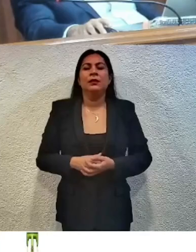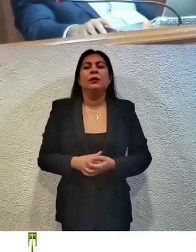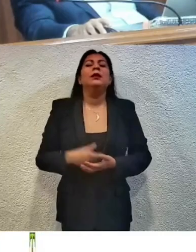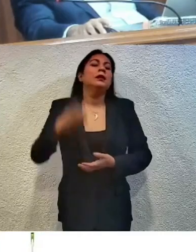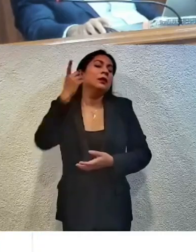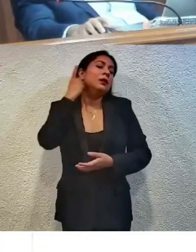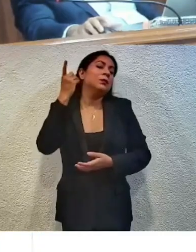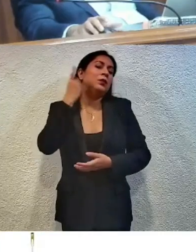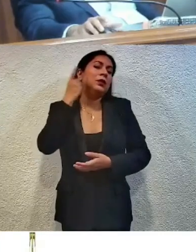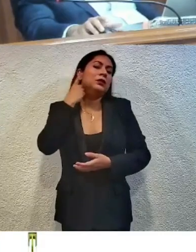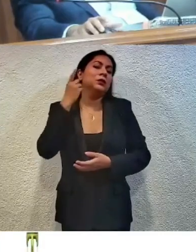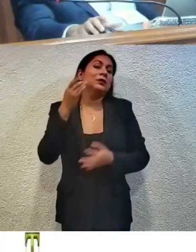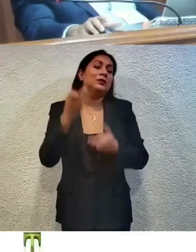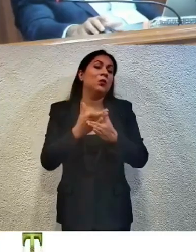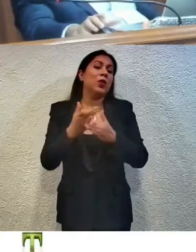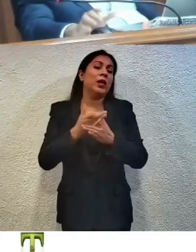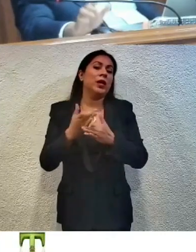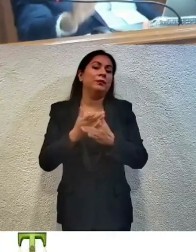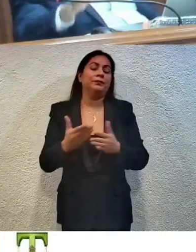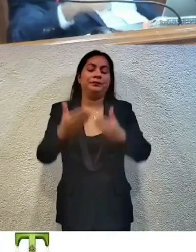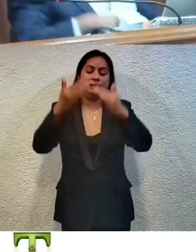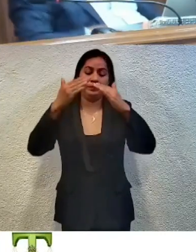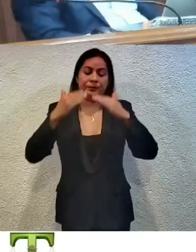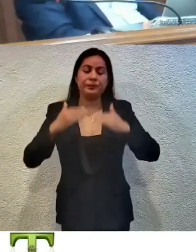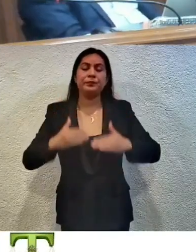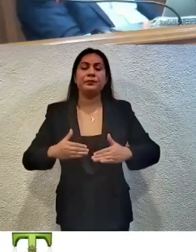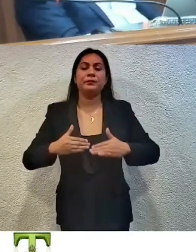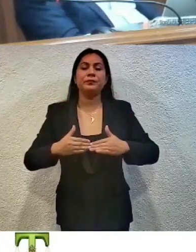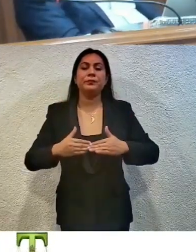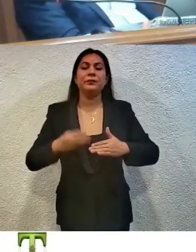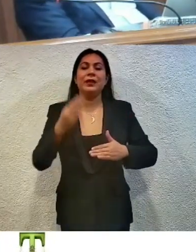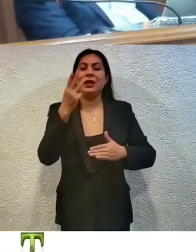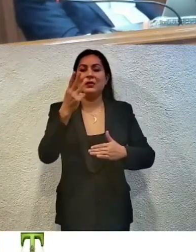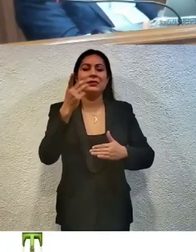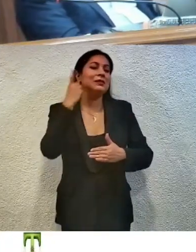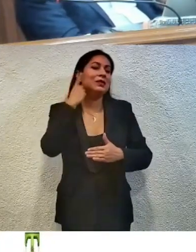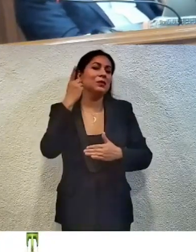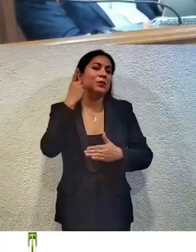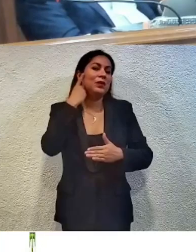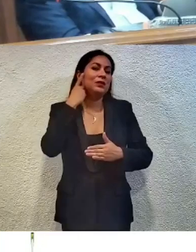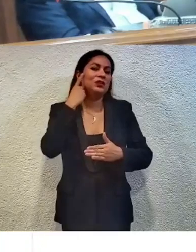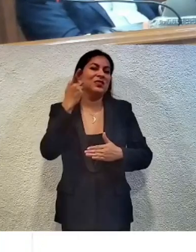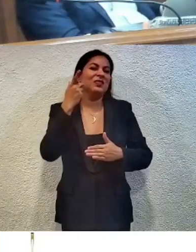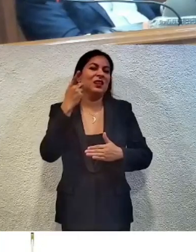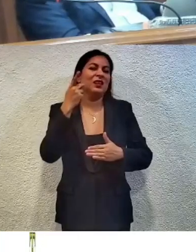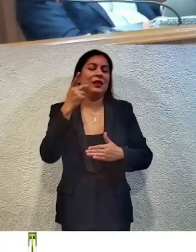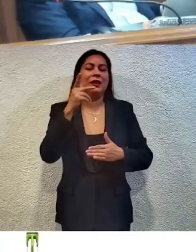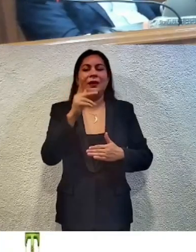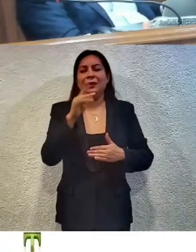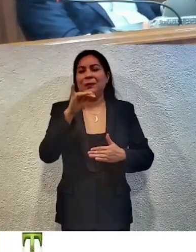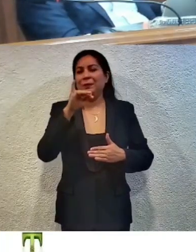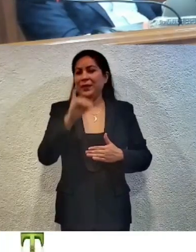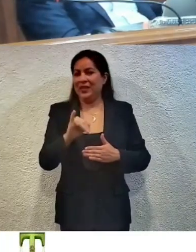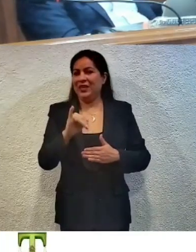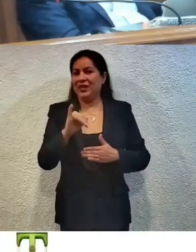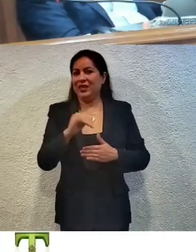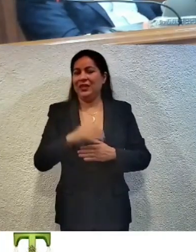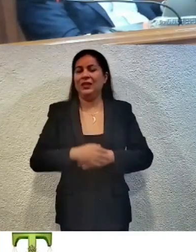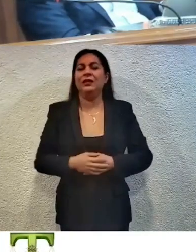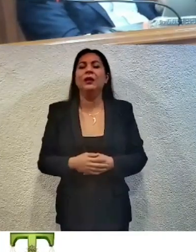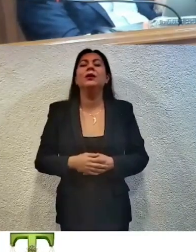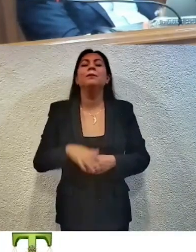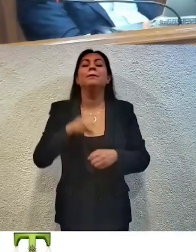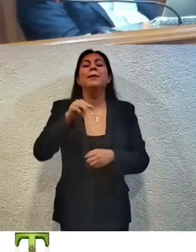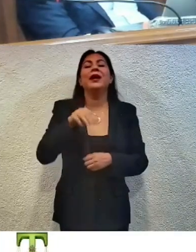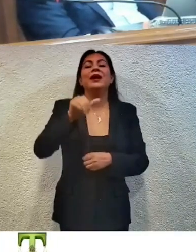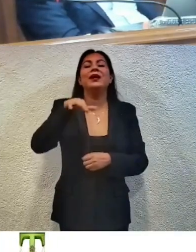diputaciones que corresponden a Morena. Enseguida, las 3 diputaciones que corresponden al Partido Revolucionario Institucional son